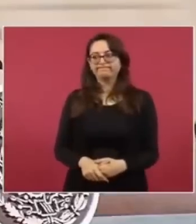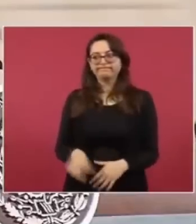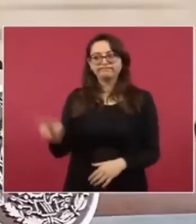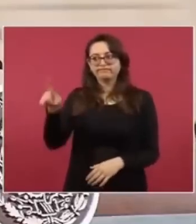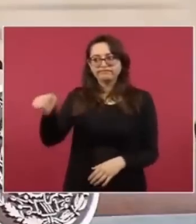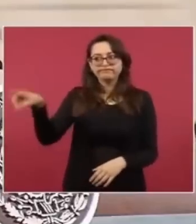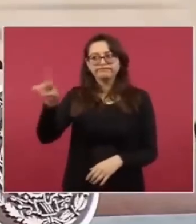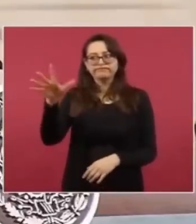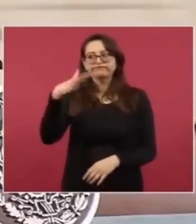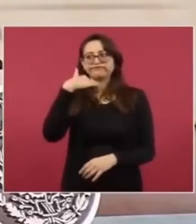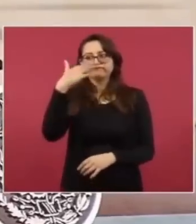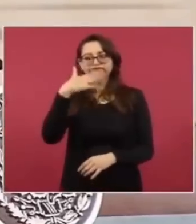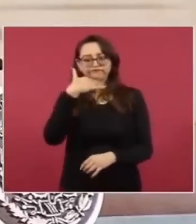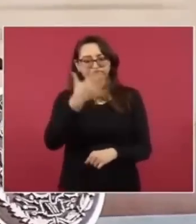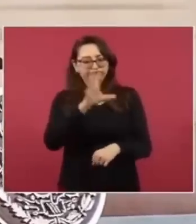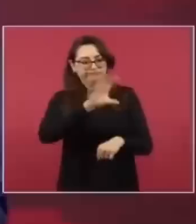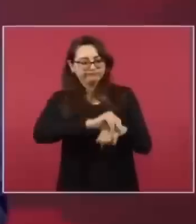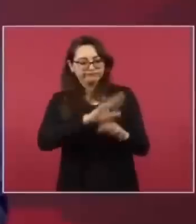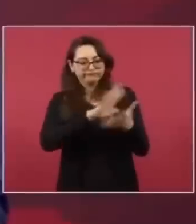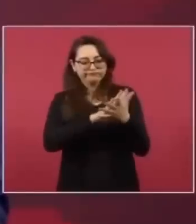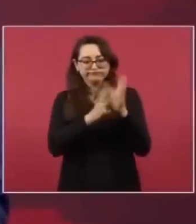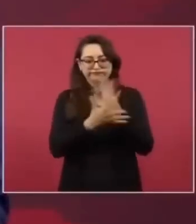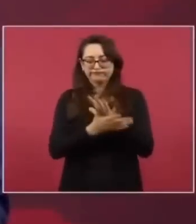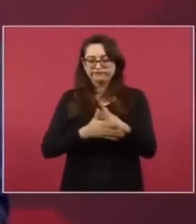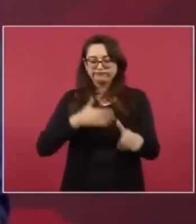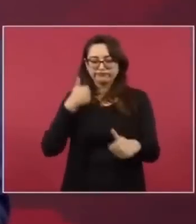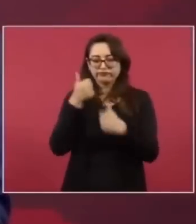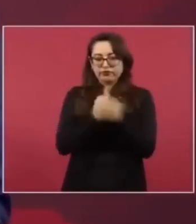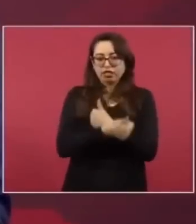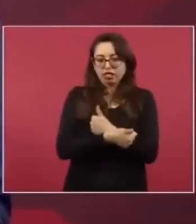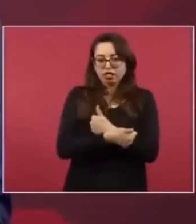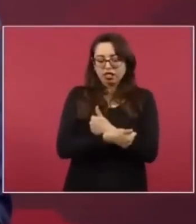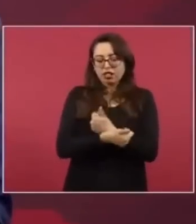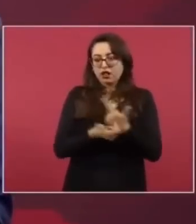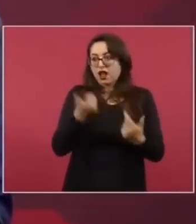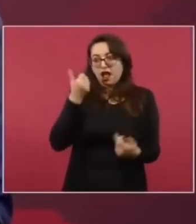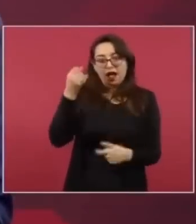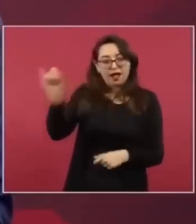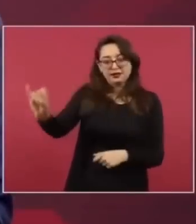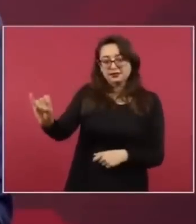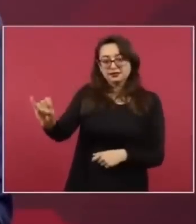permitir la corrupción. Son cómplices de la corrupción.